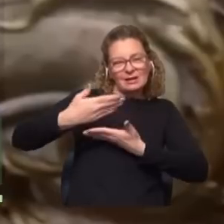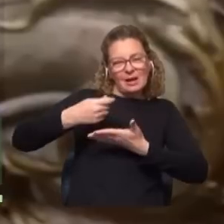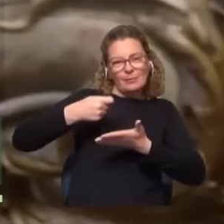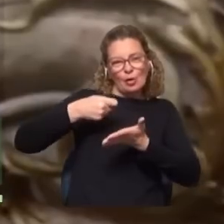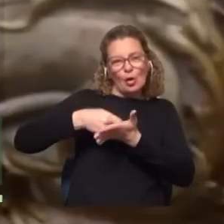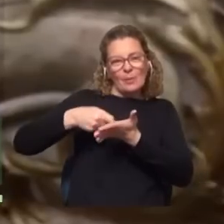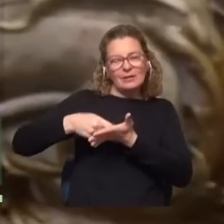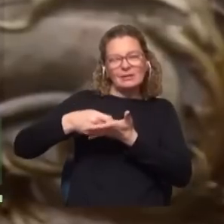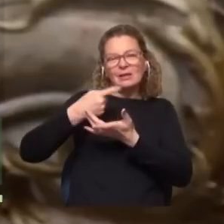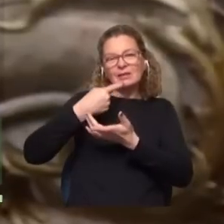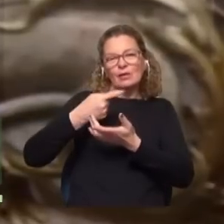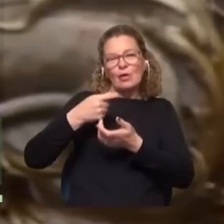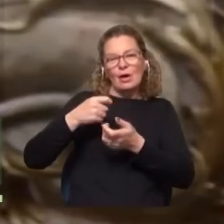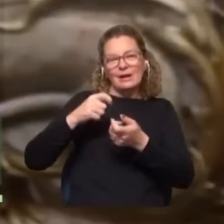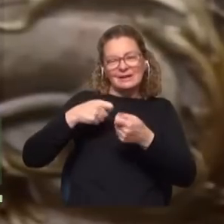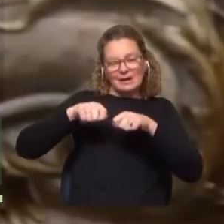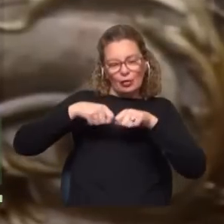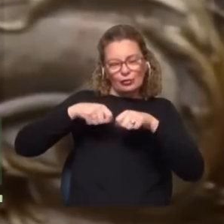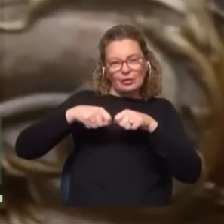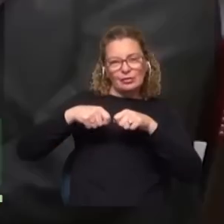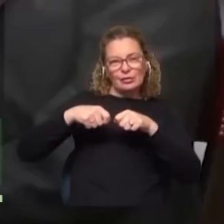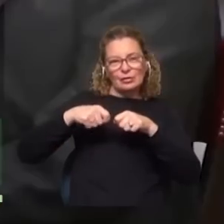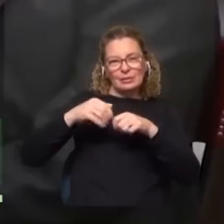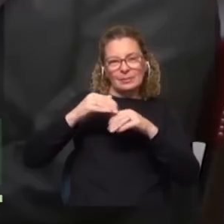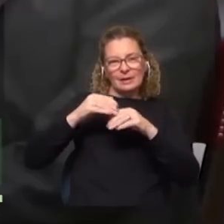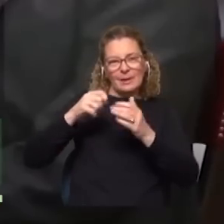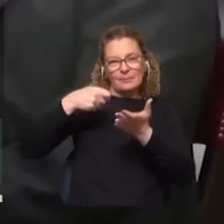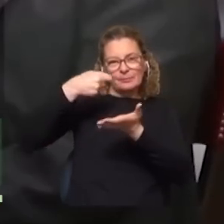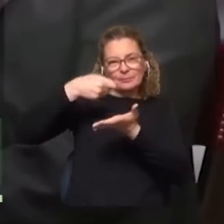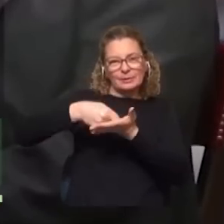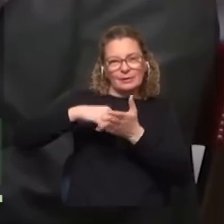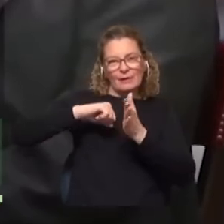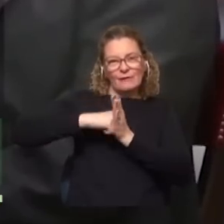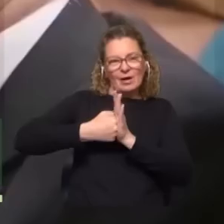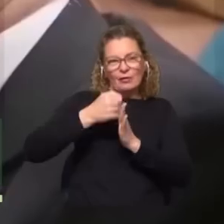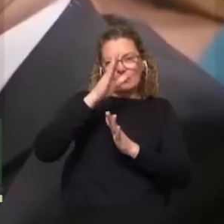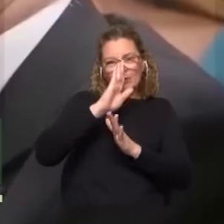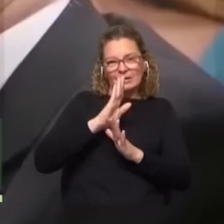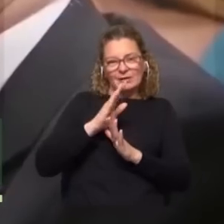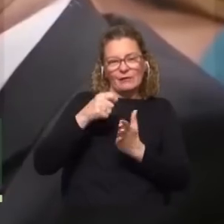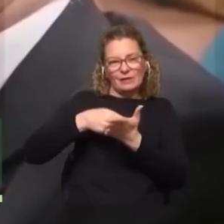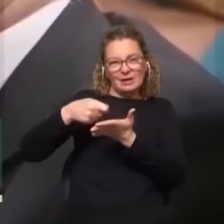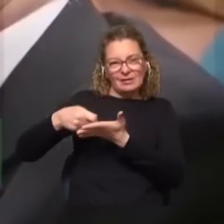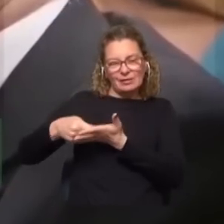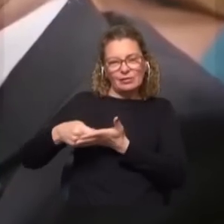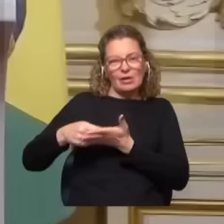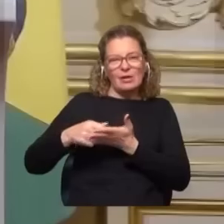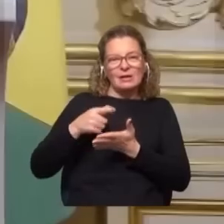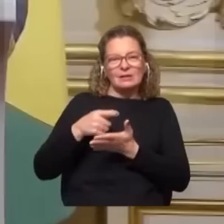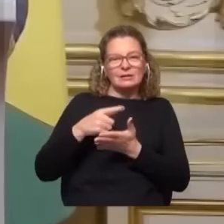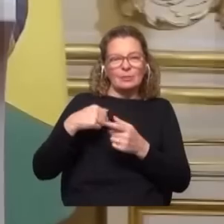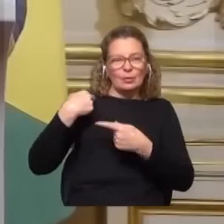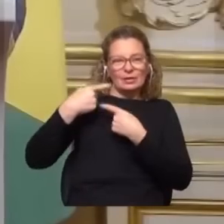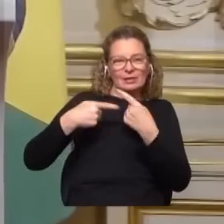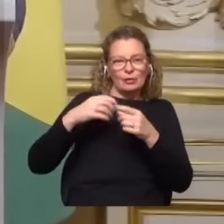ponderó El Avance en las negociaciones para una línea de crédito del banco de Brasil la financiación del Banco Nacional de